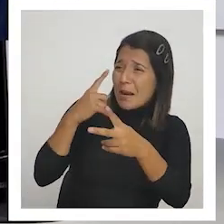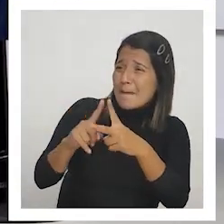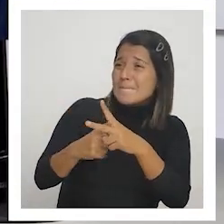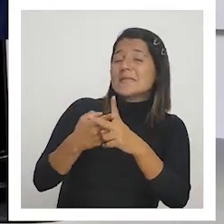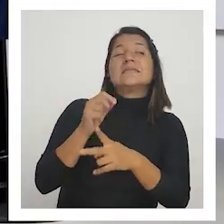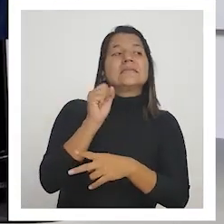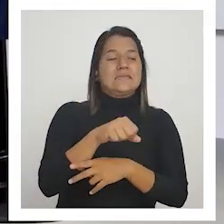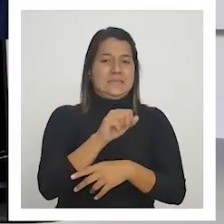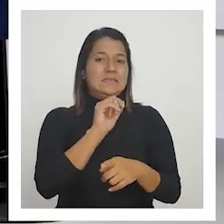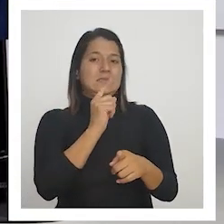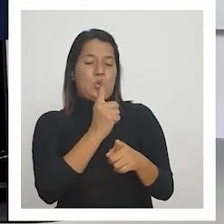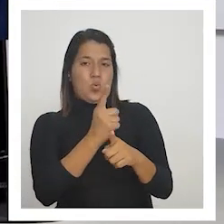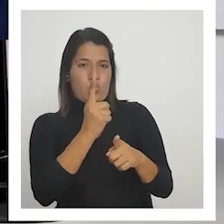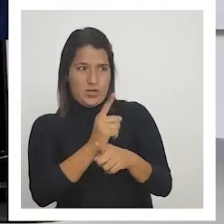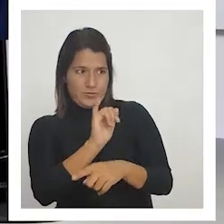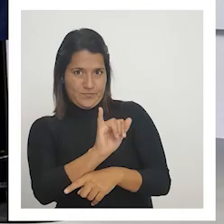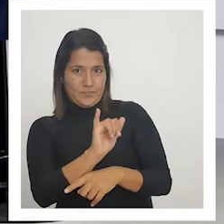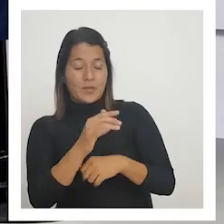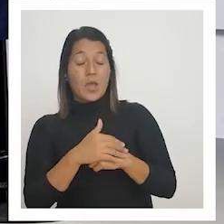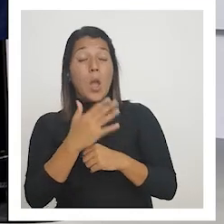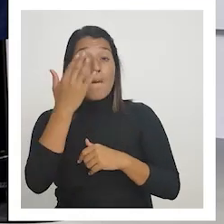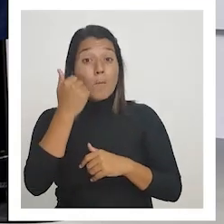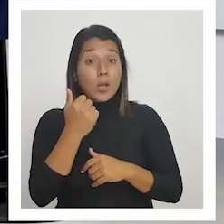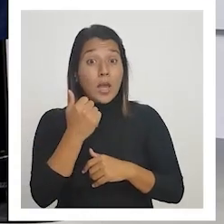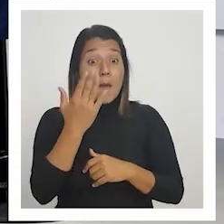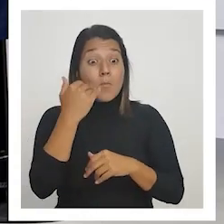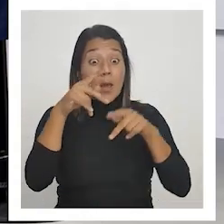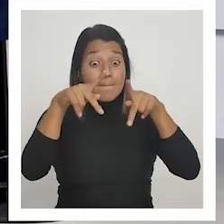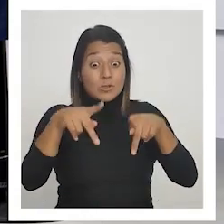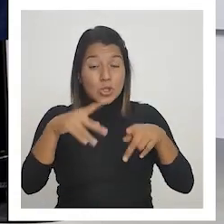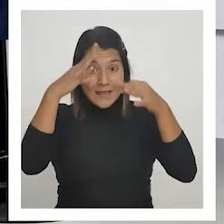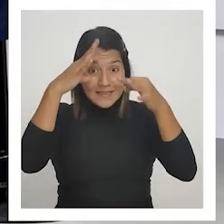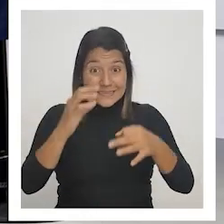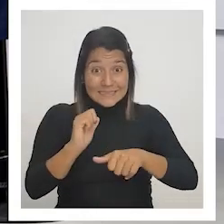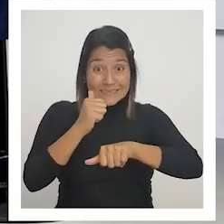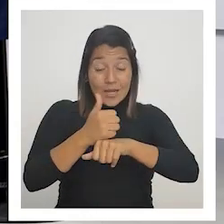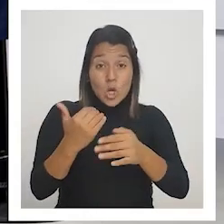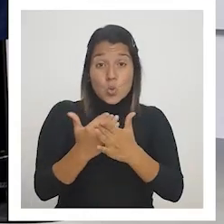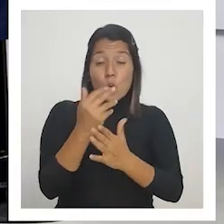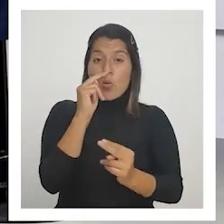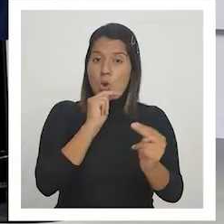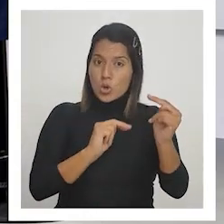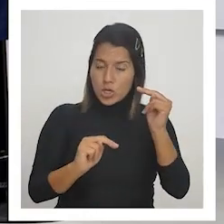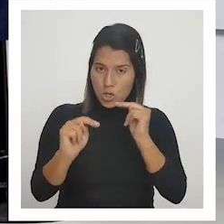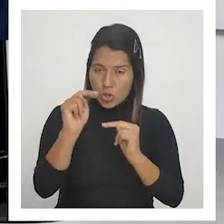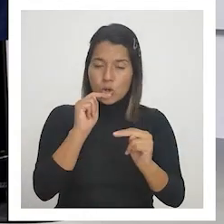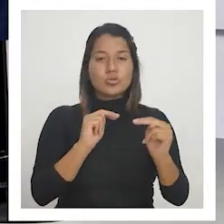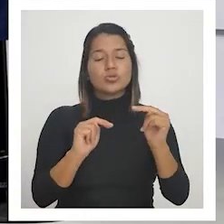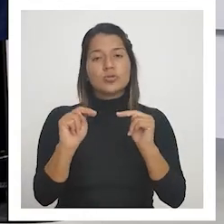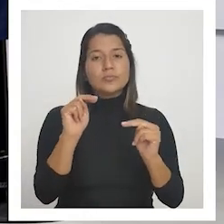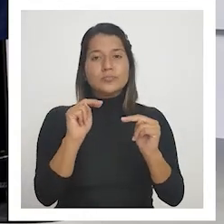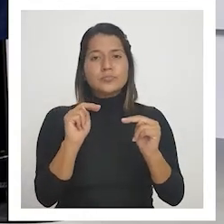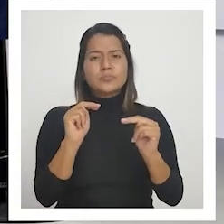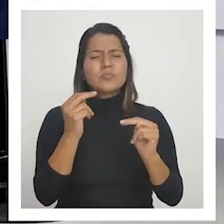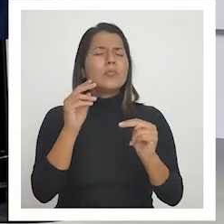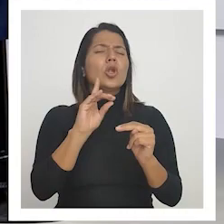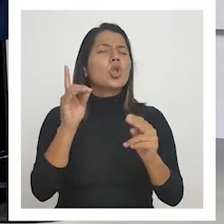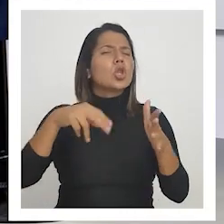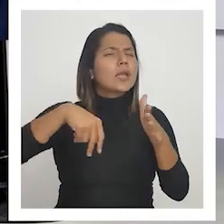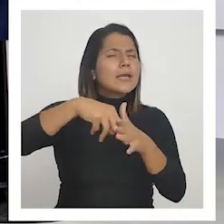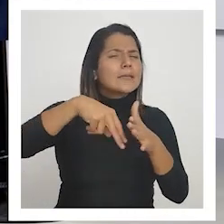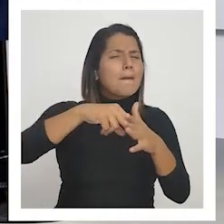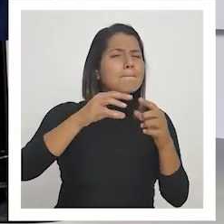Porque quien empieza un negocio, ¿verdad? El gran tema de cuello de botella está en la estructura o en la forma que